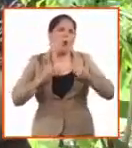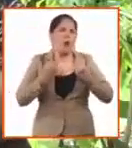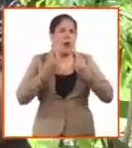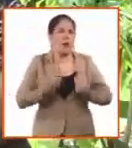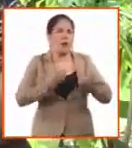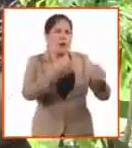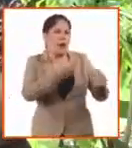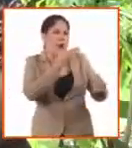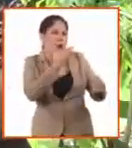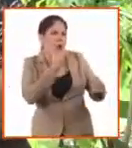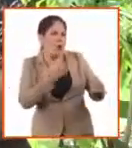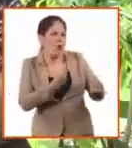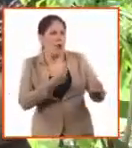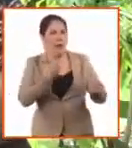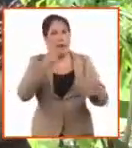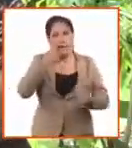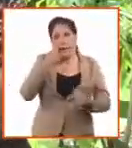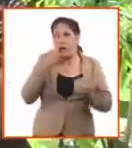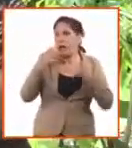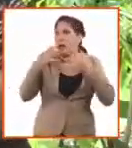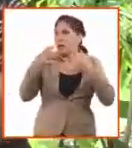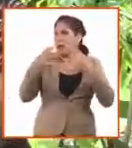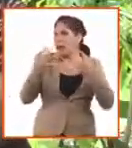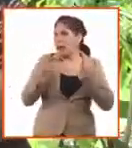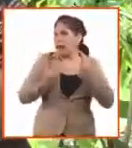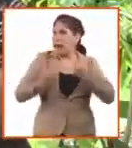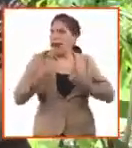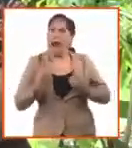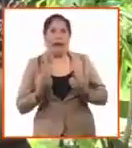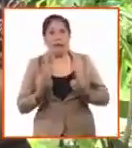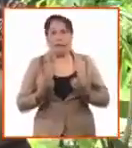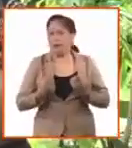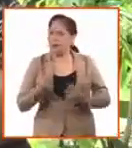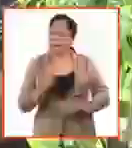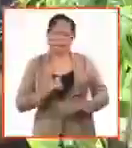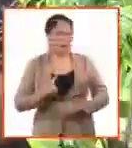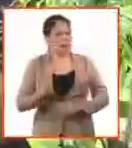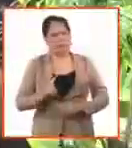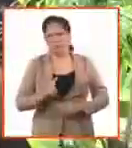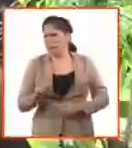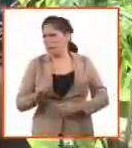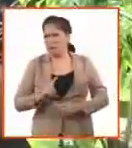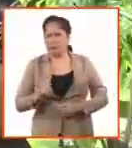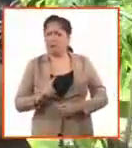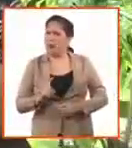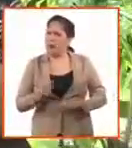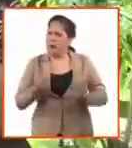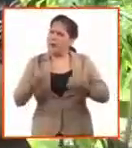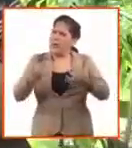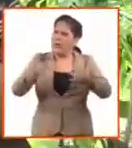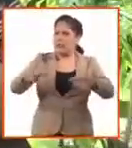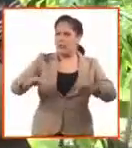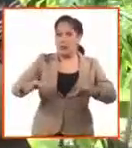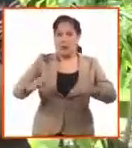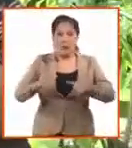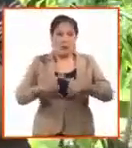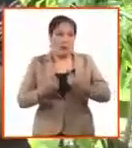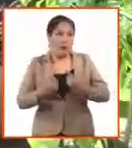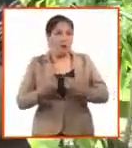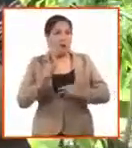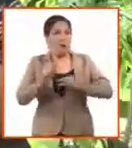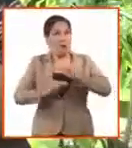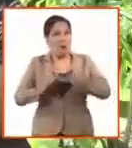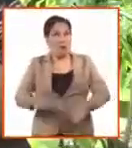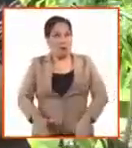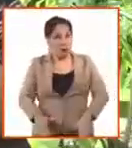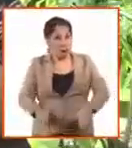marcar a los muchachos con desesperación con roger no pero el nombre que se va formando